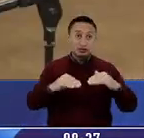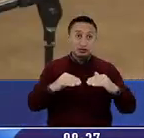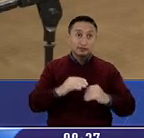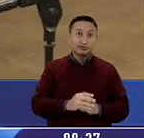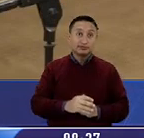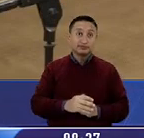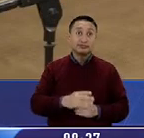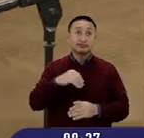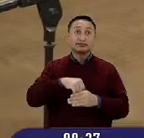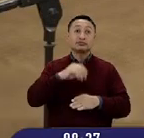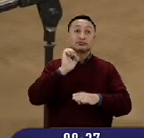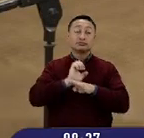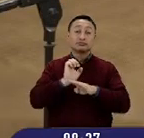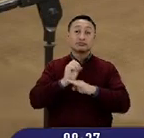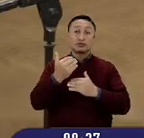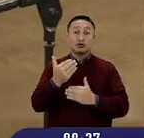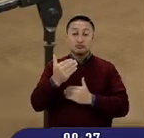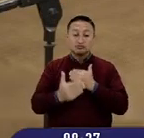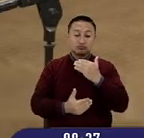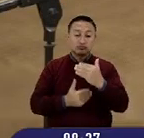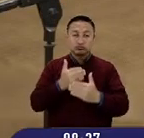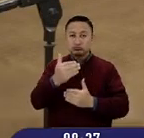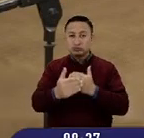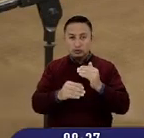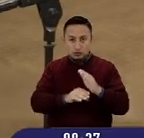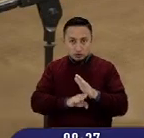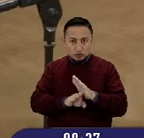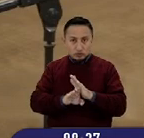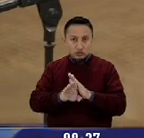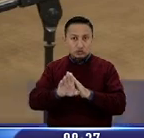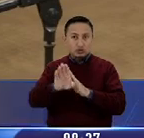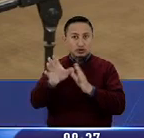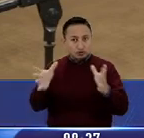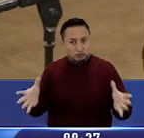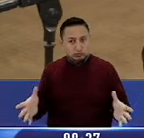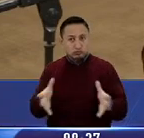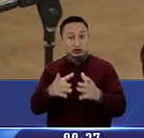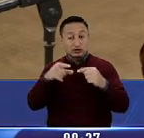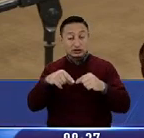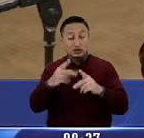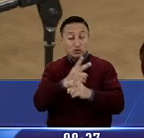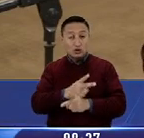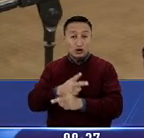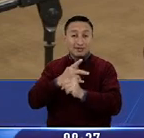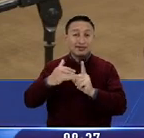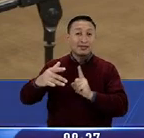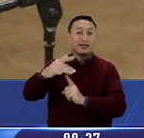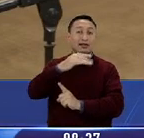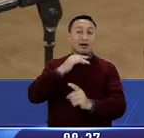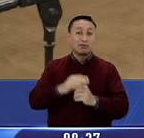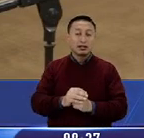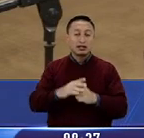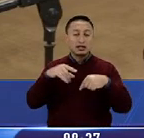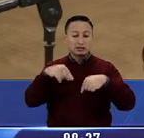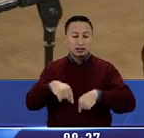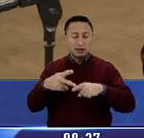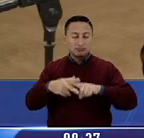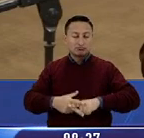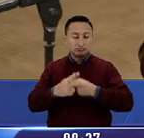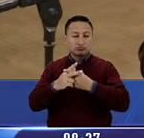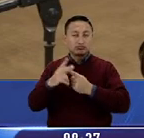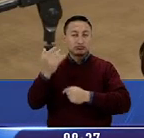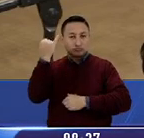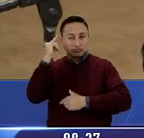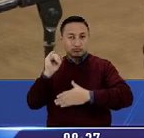Ecuador estamos caminando con pasos firmes, impulsando acciones en favor de la integridad ambiental y sentando las bases para un